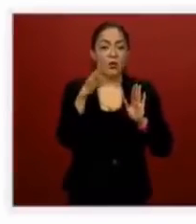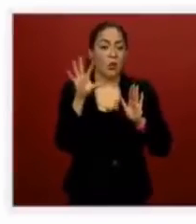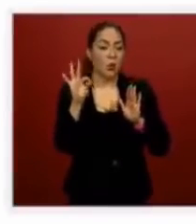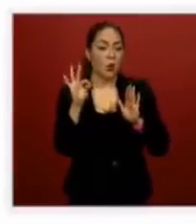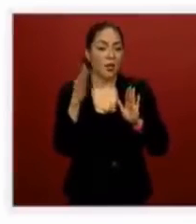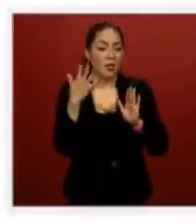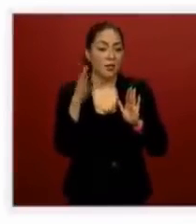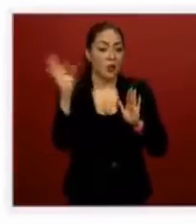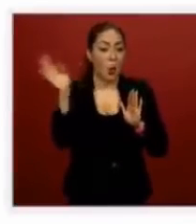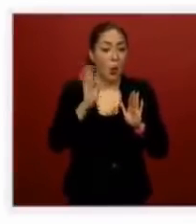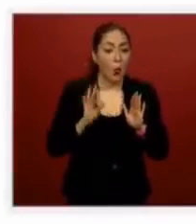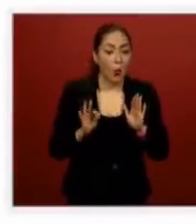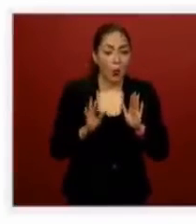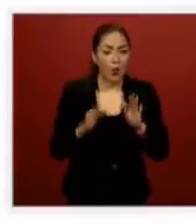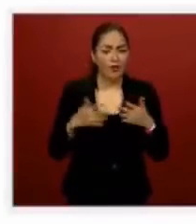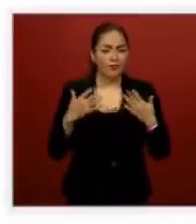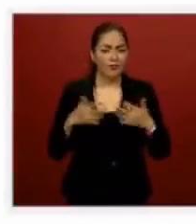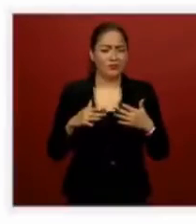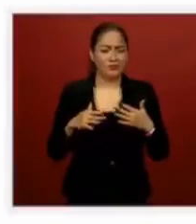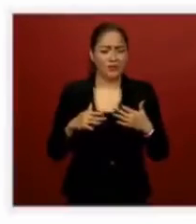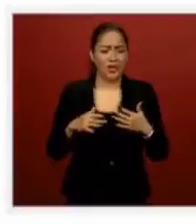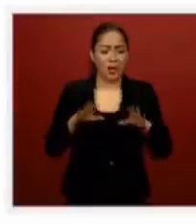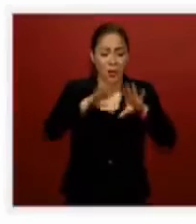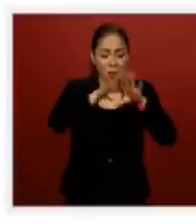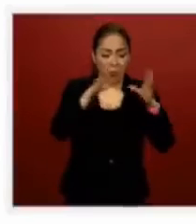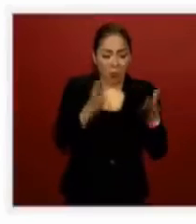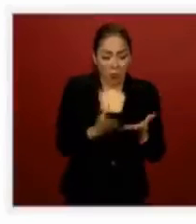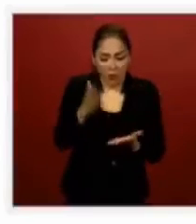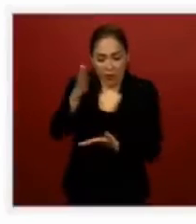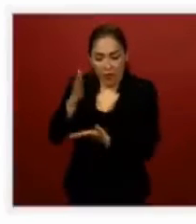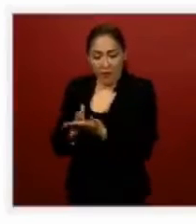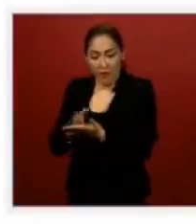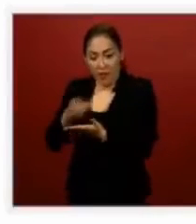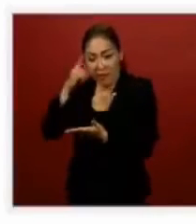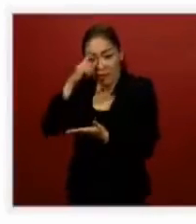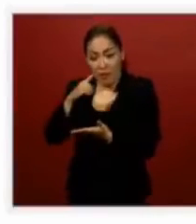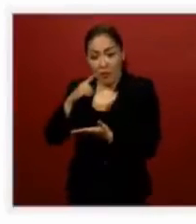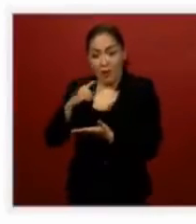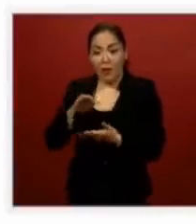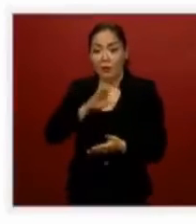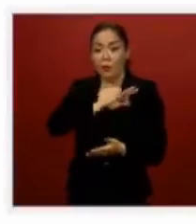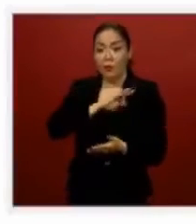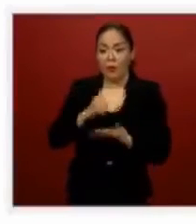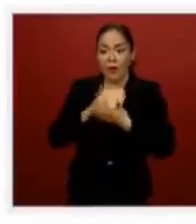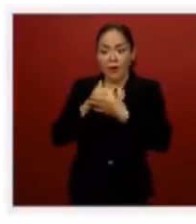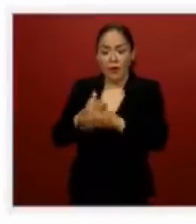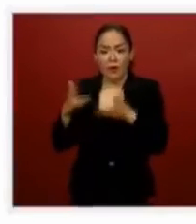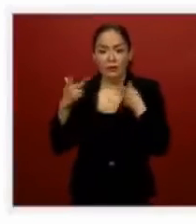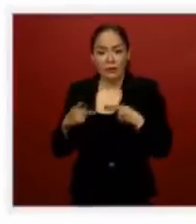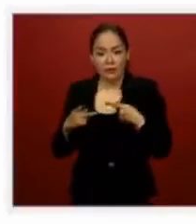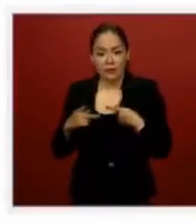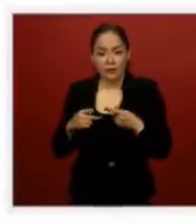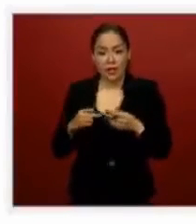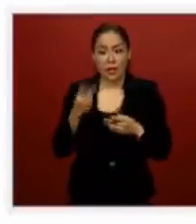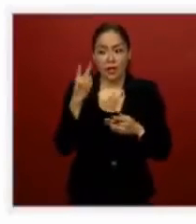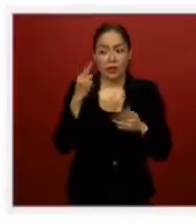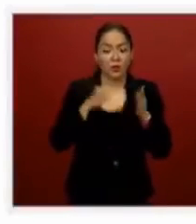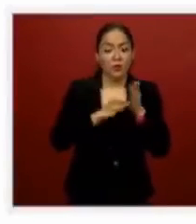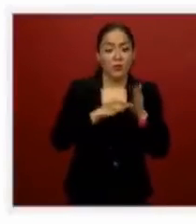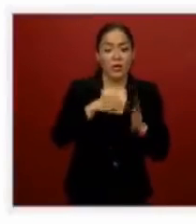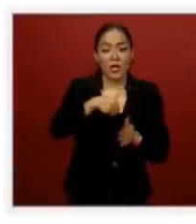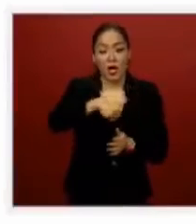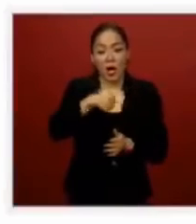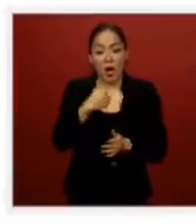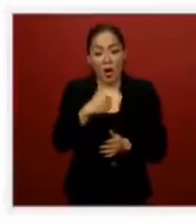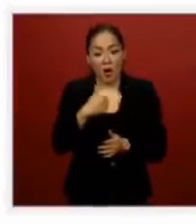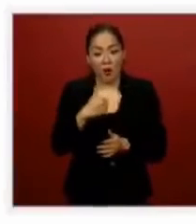Es decir, se necesitaba casi una tierra y media para estar a la altura del consumo general de la humanidad. En 2011 nos